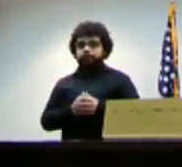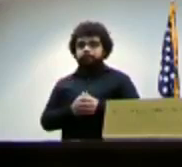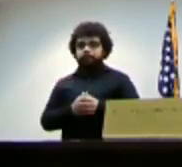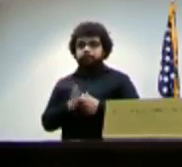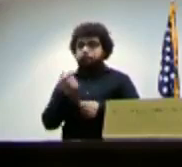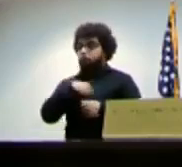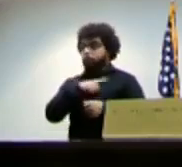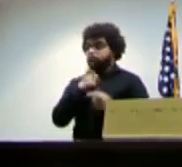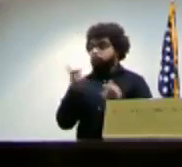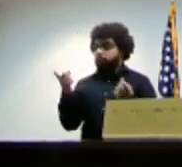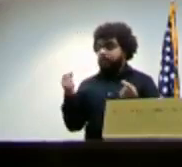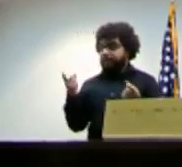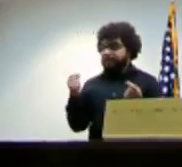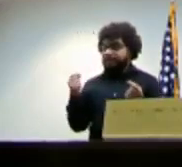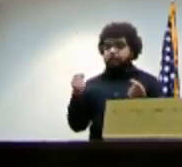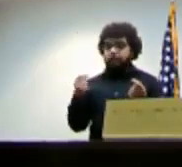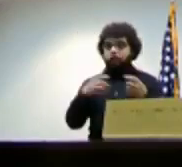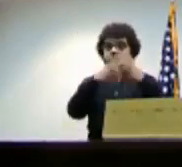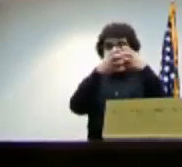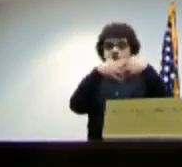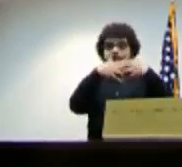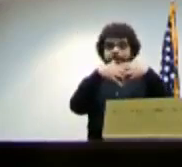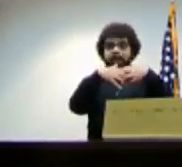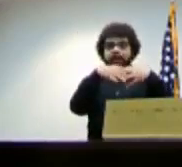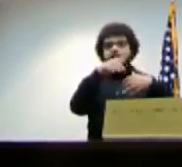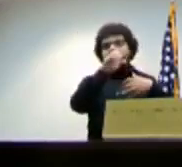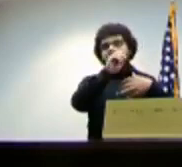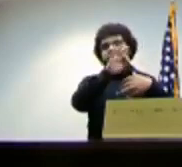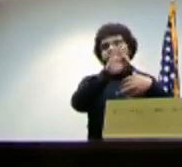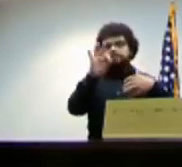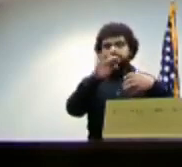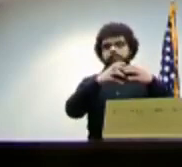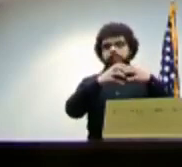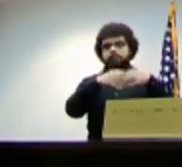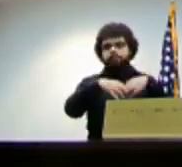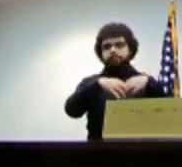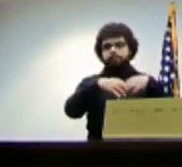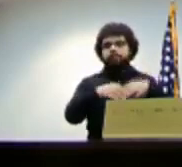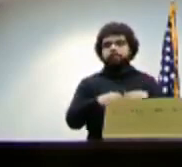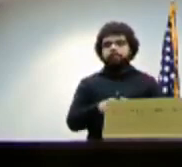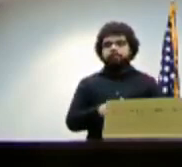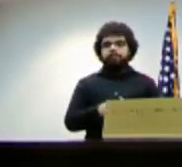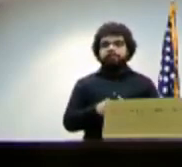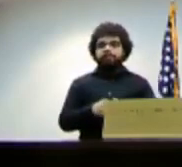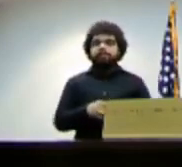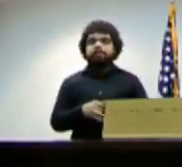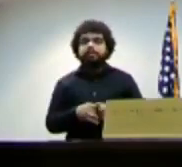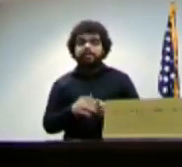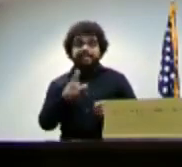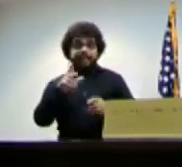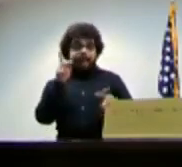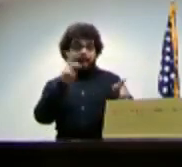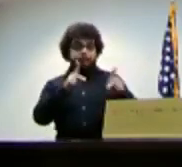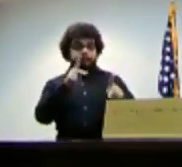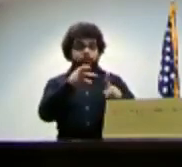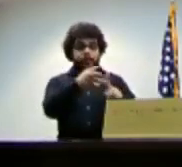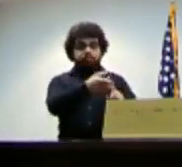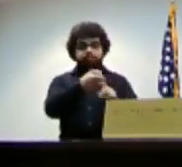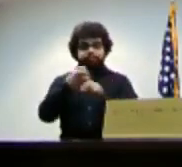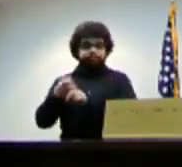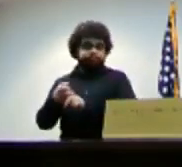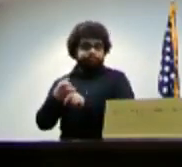apagamos la planta responsablemente, sacamos el personal y realizamos la inversión para reparar